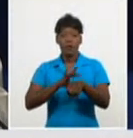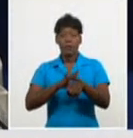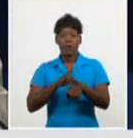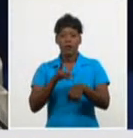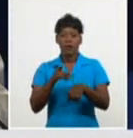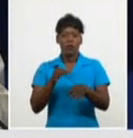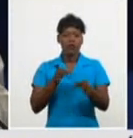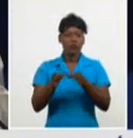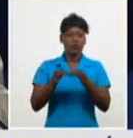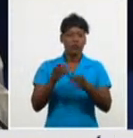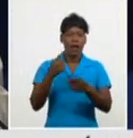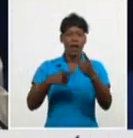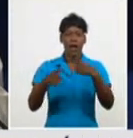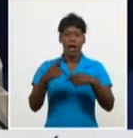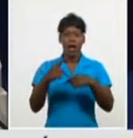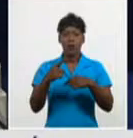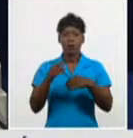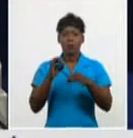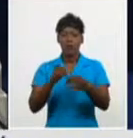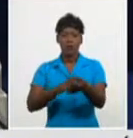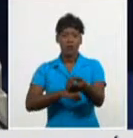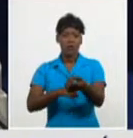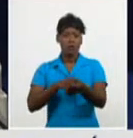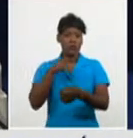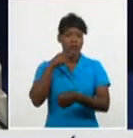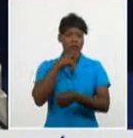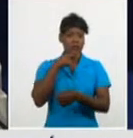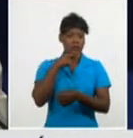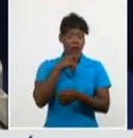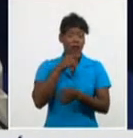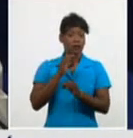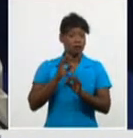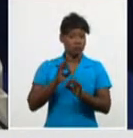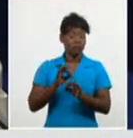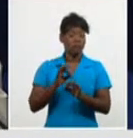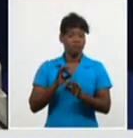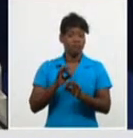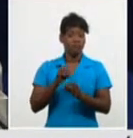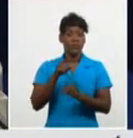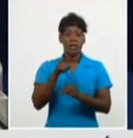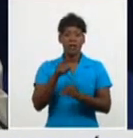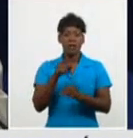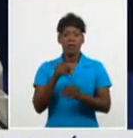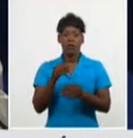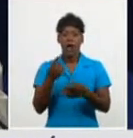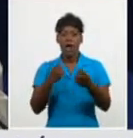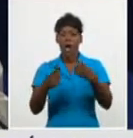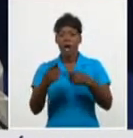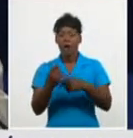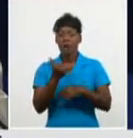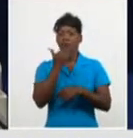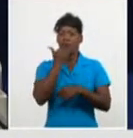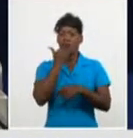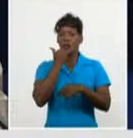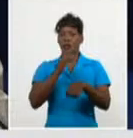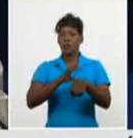plaquetaria que generalmente tiene un componente hereditario en muchos de los